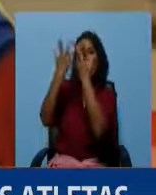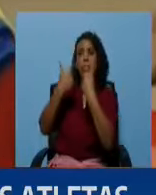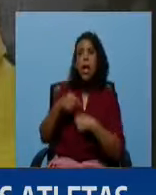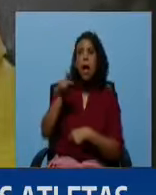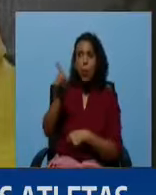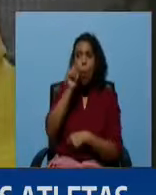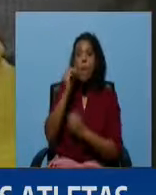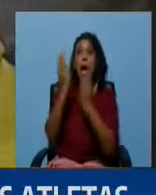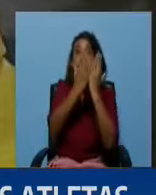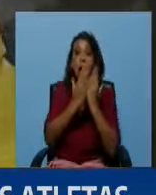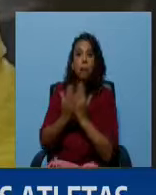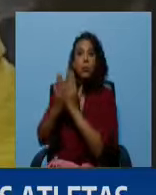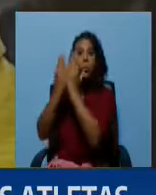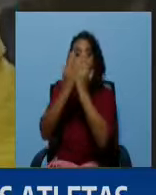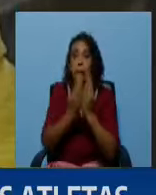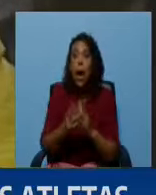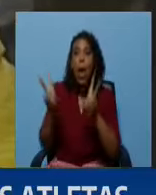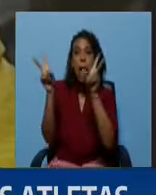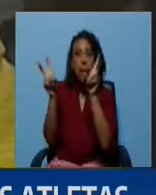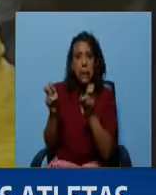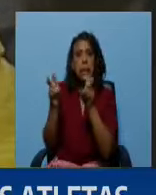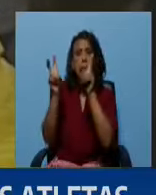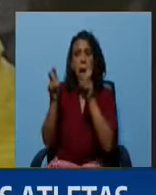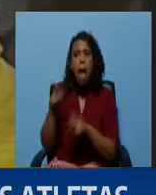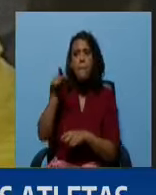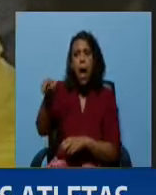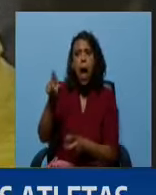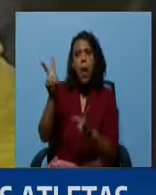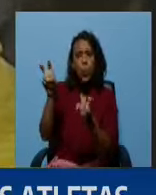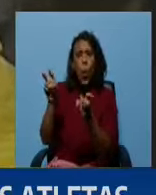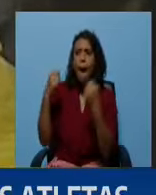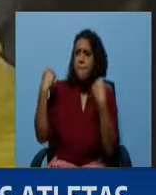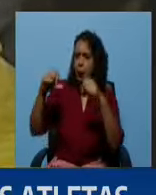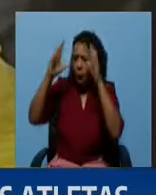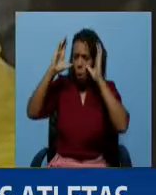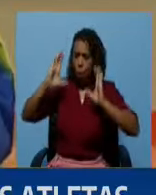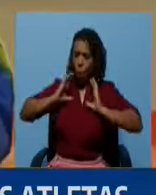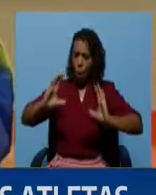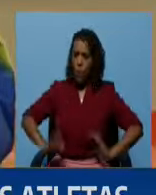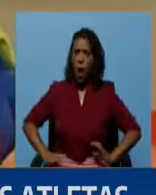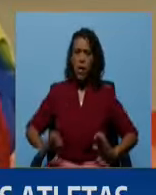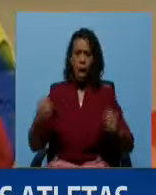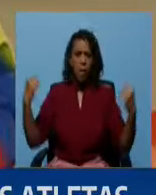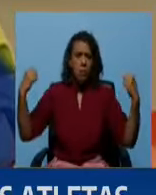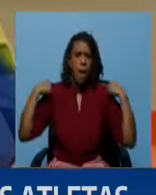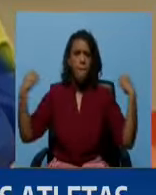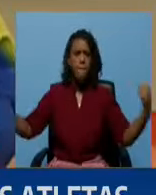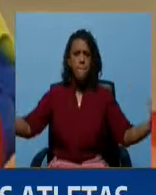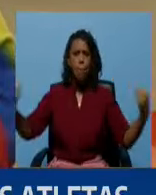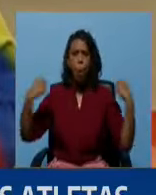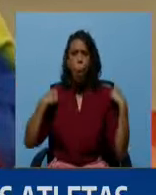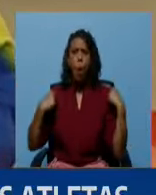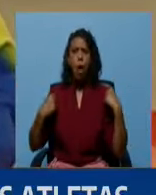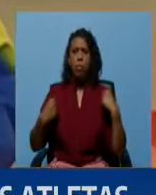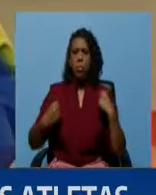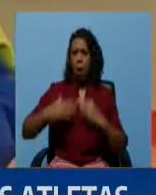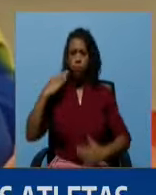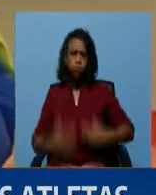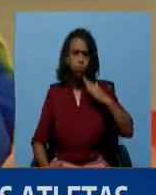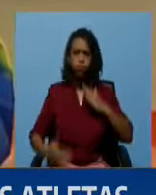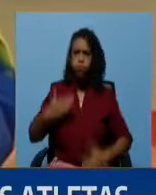ha estudiado el tema del ejercicio físico, los deportes y el